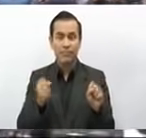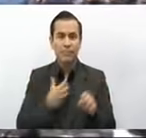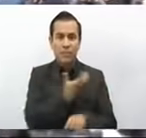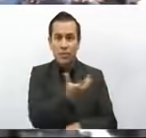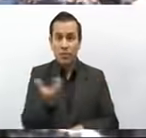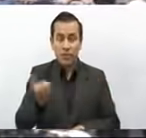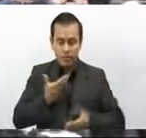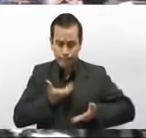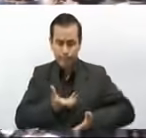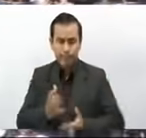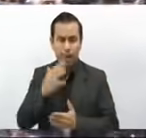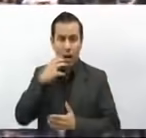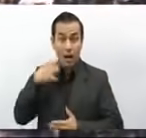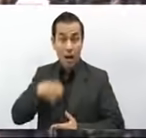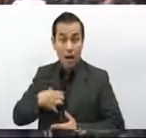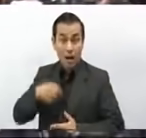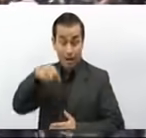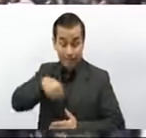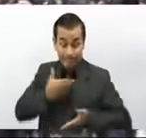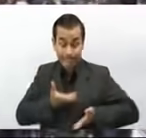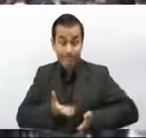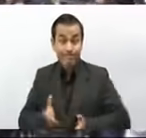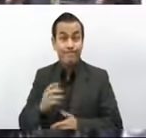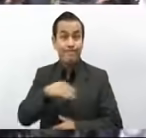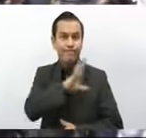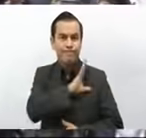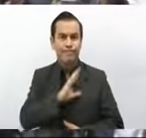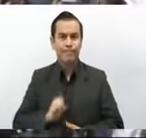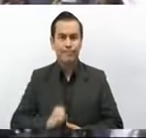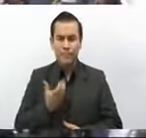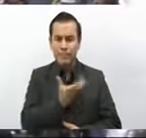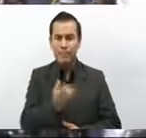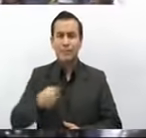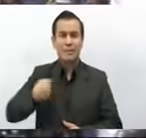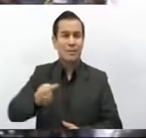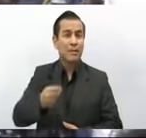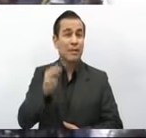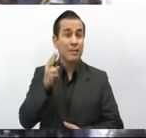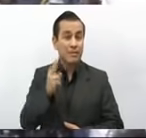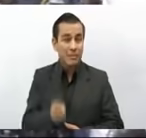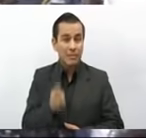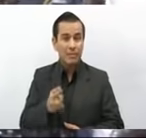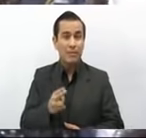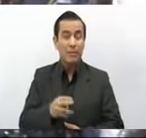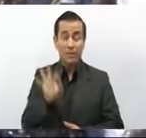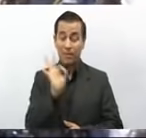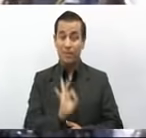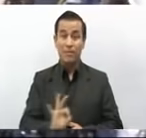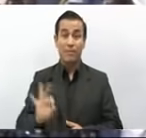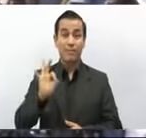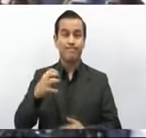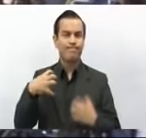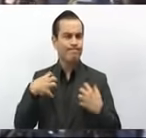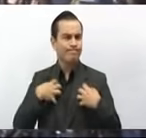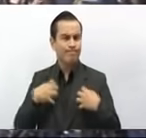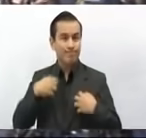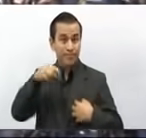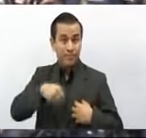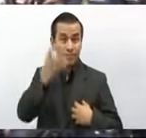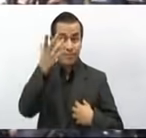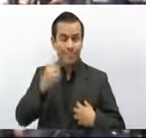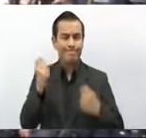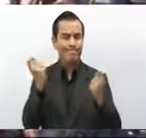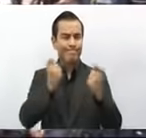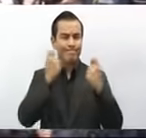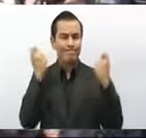Hijos orgullosos somos de esta patria que nos llama a ser cada día mejores. Celebramos este día la esperanza